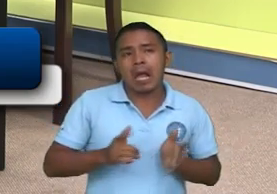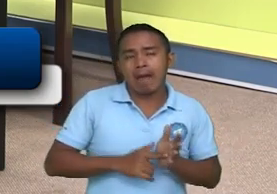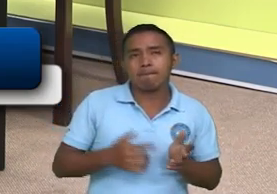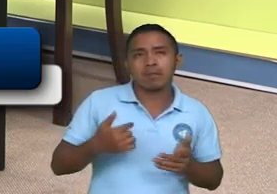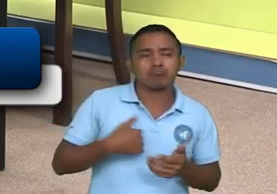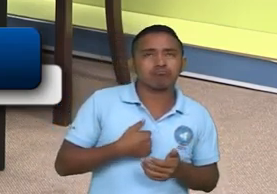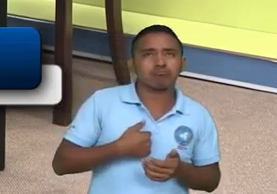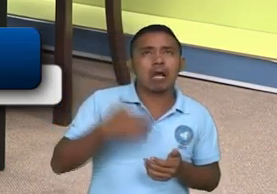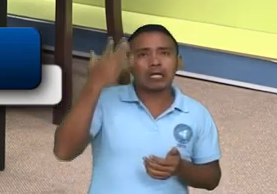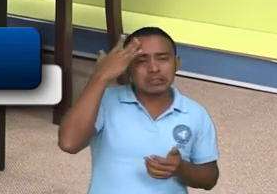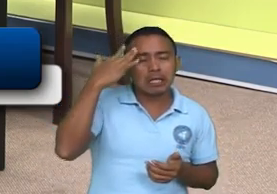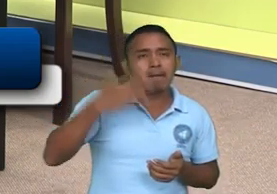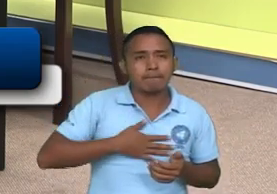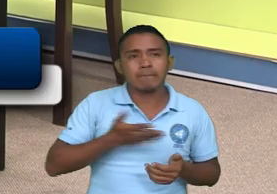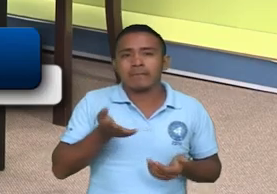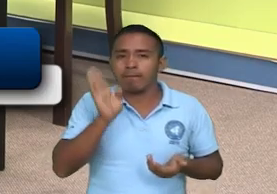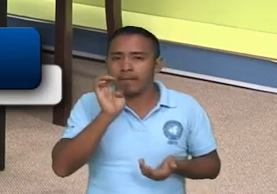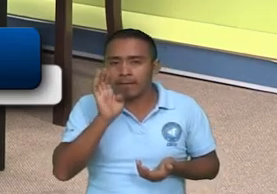es algo que no es esperado.